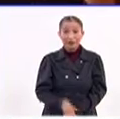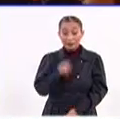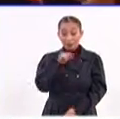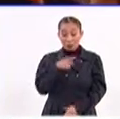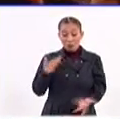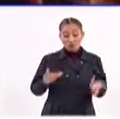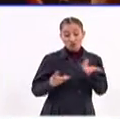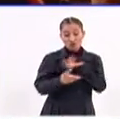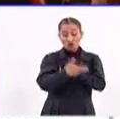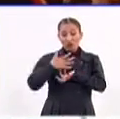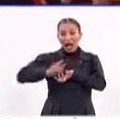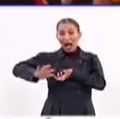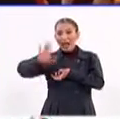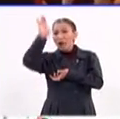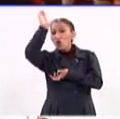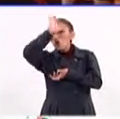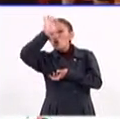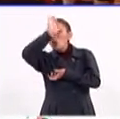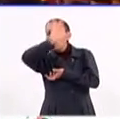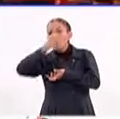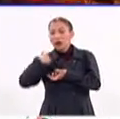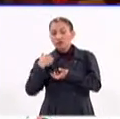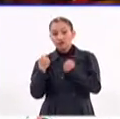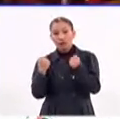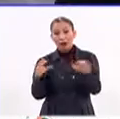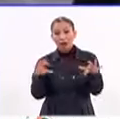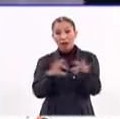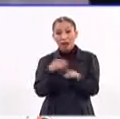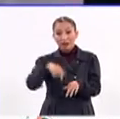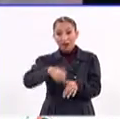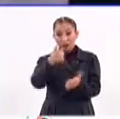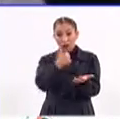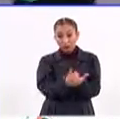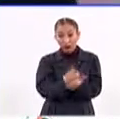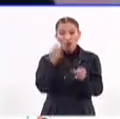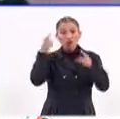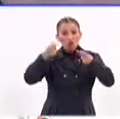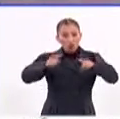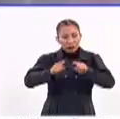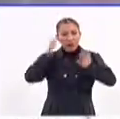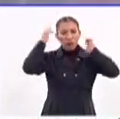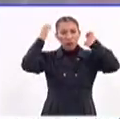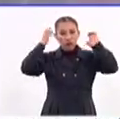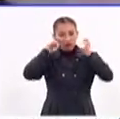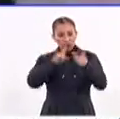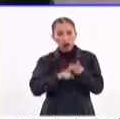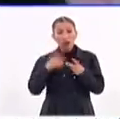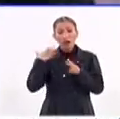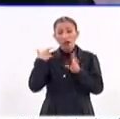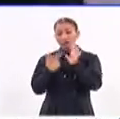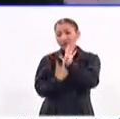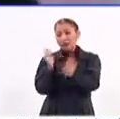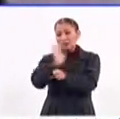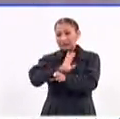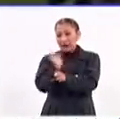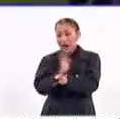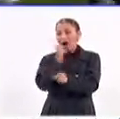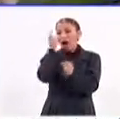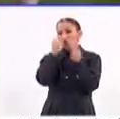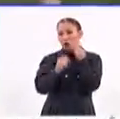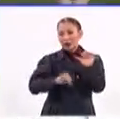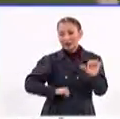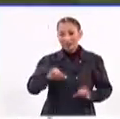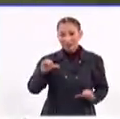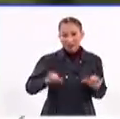este intercambio, el ámbito cultural ha tomado fuerza en nuestra ciudad. Música, exposiciones y muestras de cine son algunas de